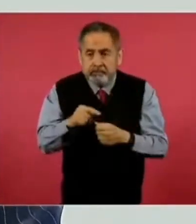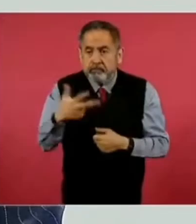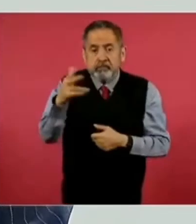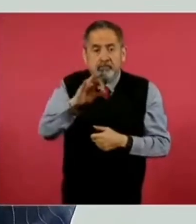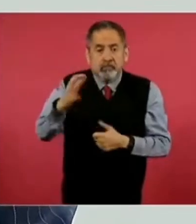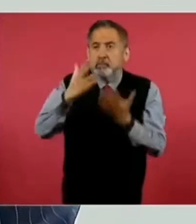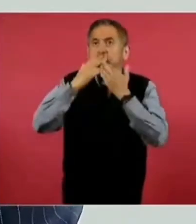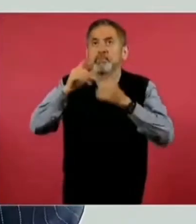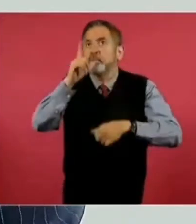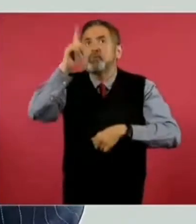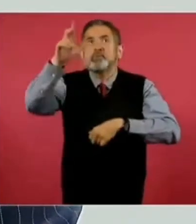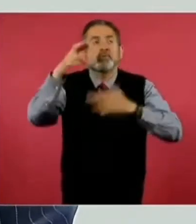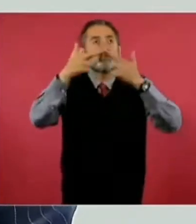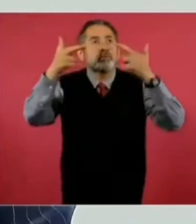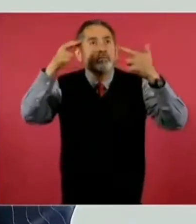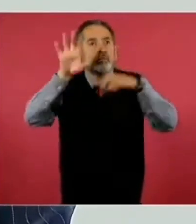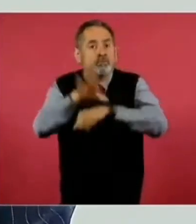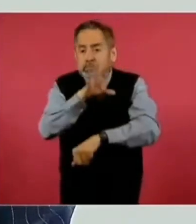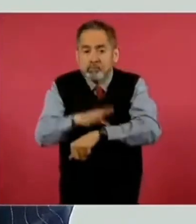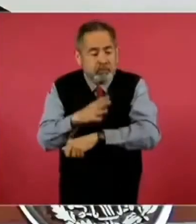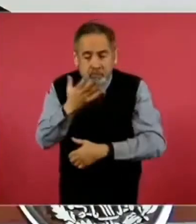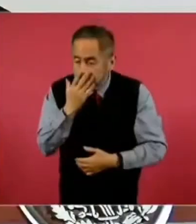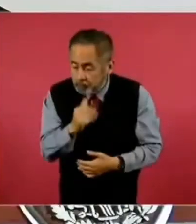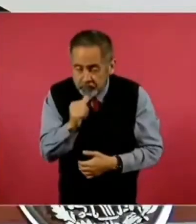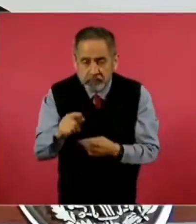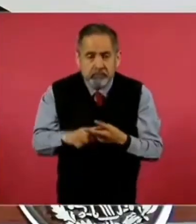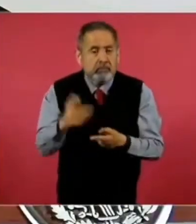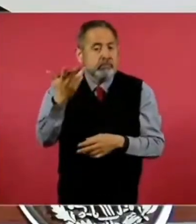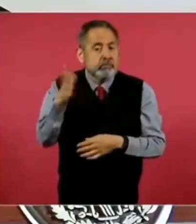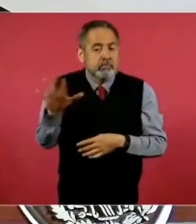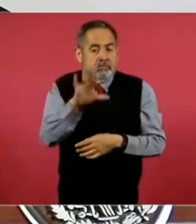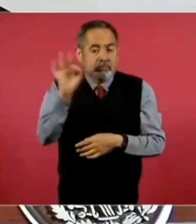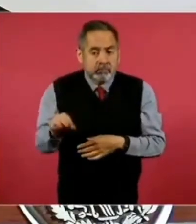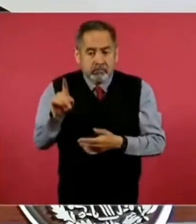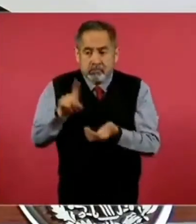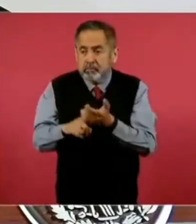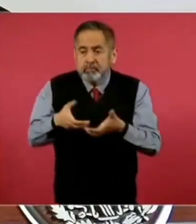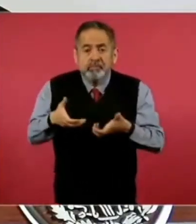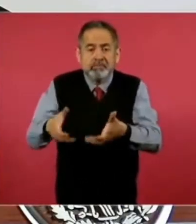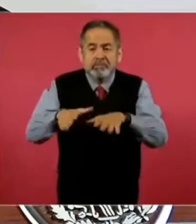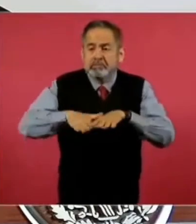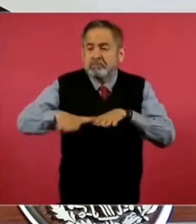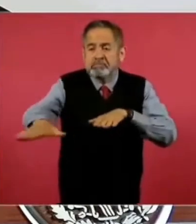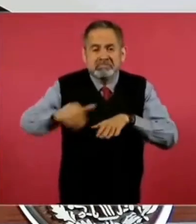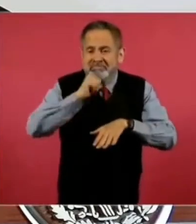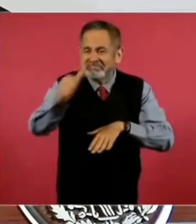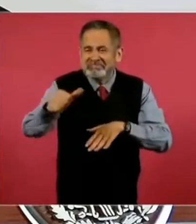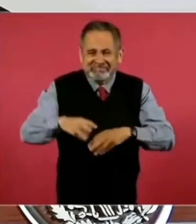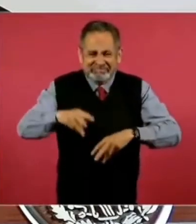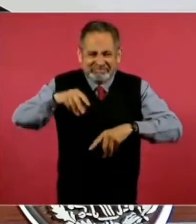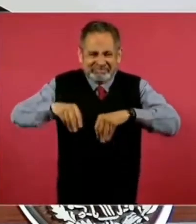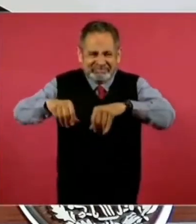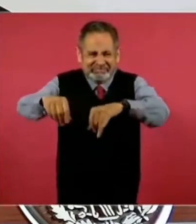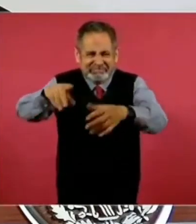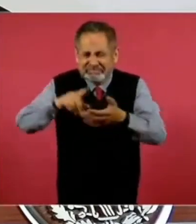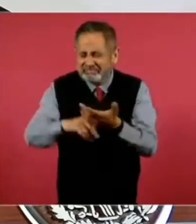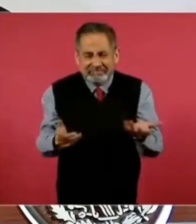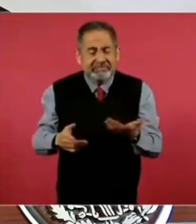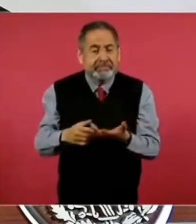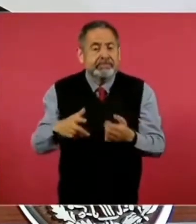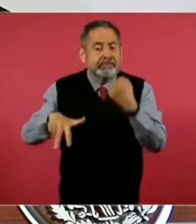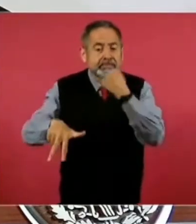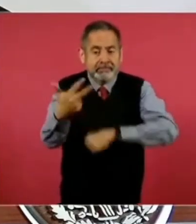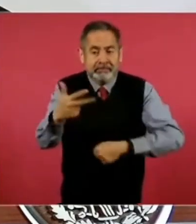público también carecen, el 10% habita en colonias sin pavimentación y 13% sin banquetas, y en el